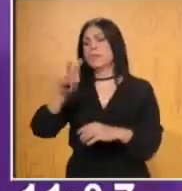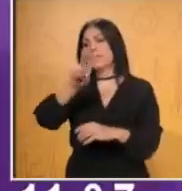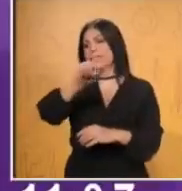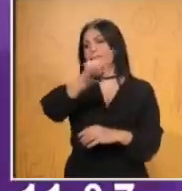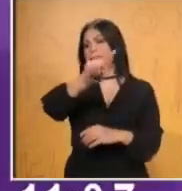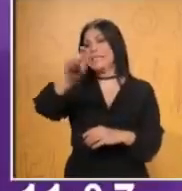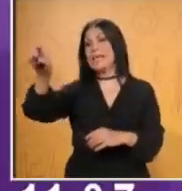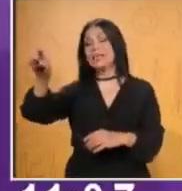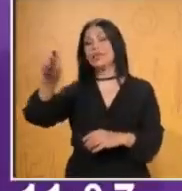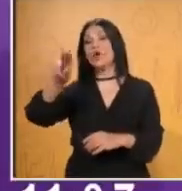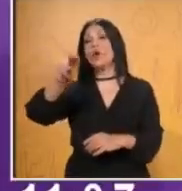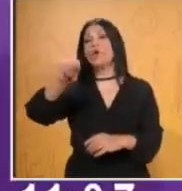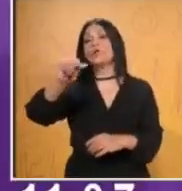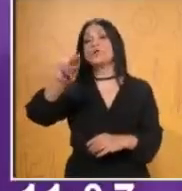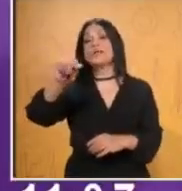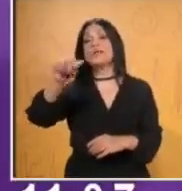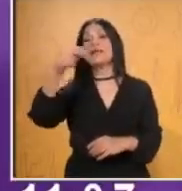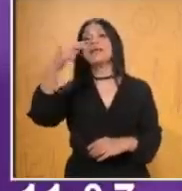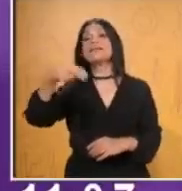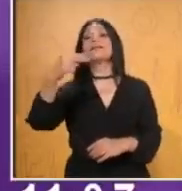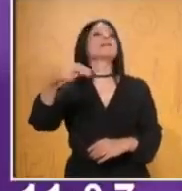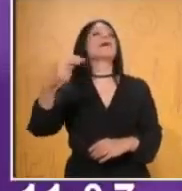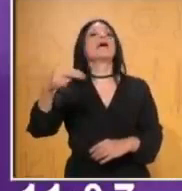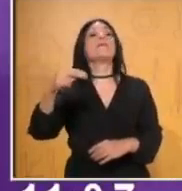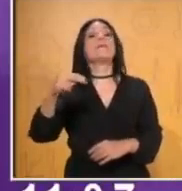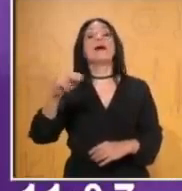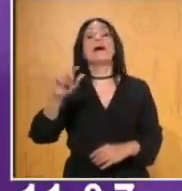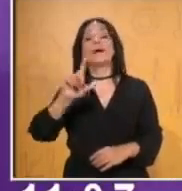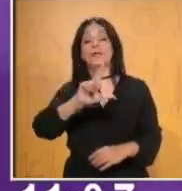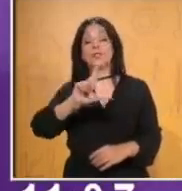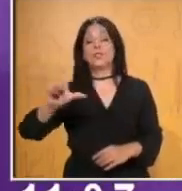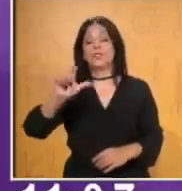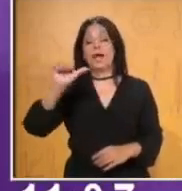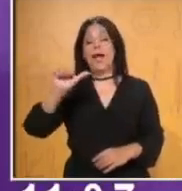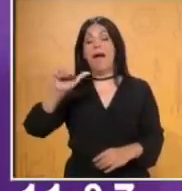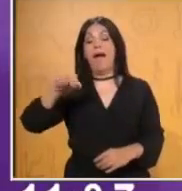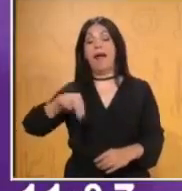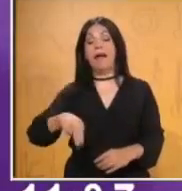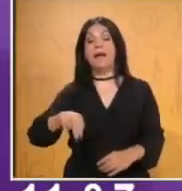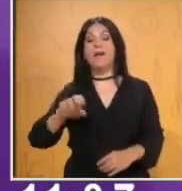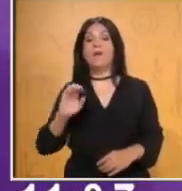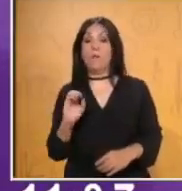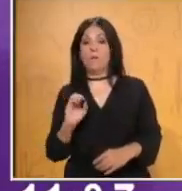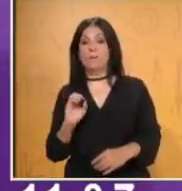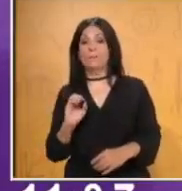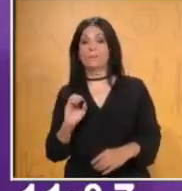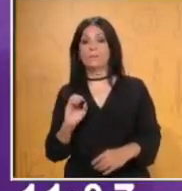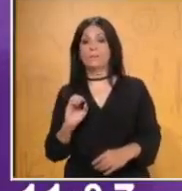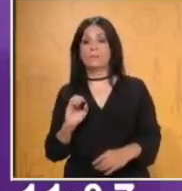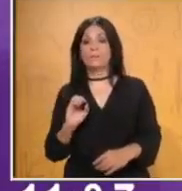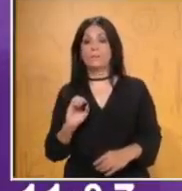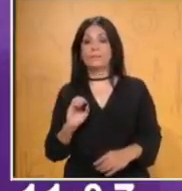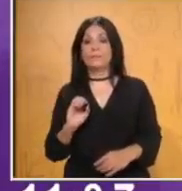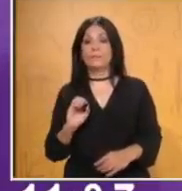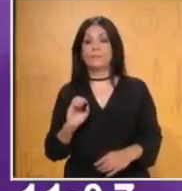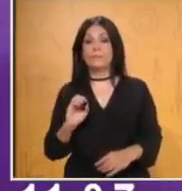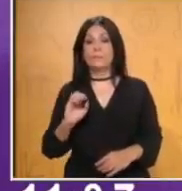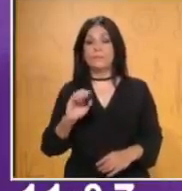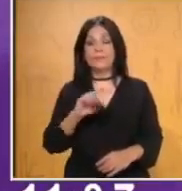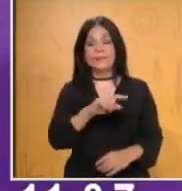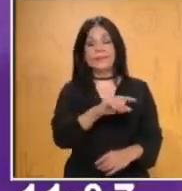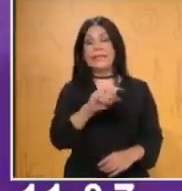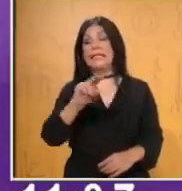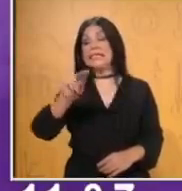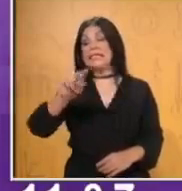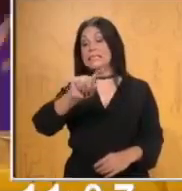un ángulo recto. Esos son términos que sí tienes que recordar, ¿de acuerdo? 180, ángulo llano, 90 grados, ángulo